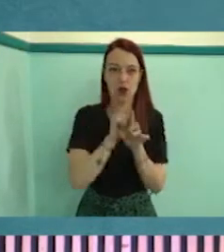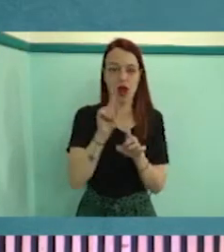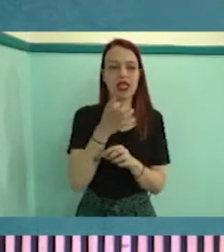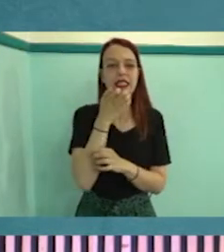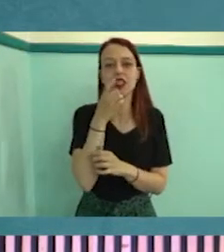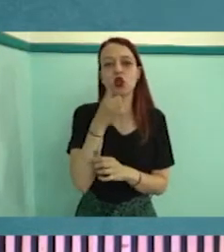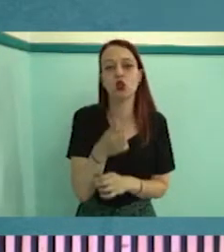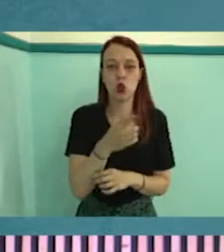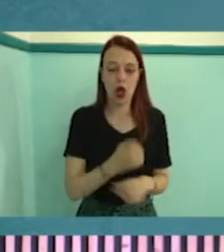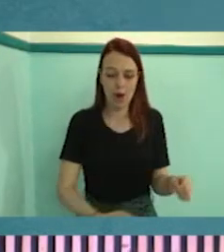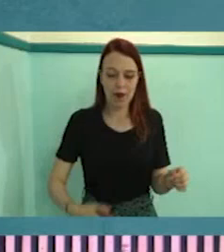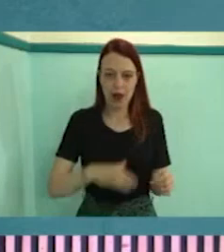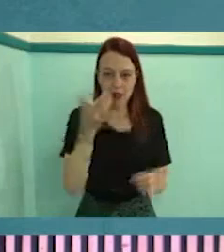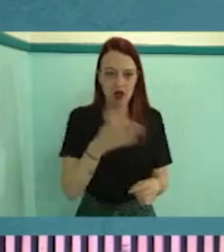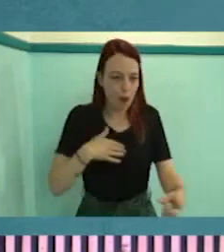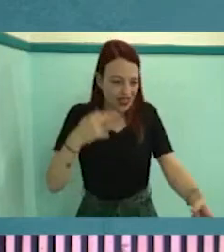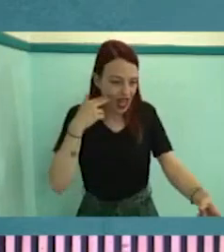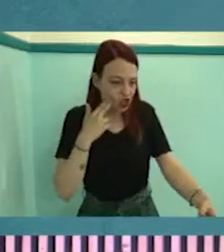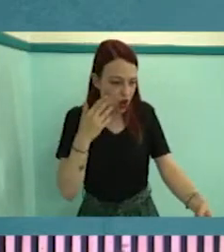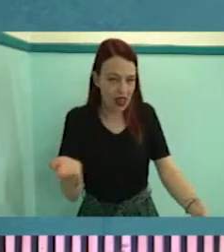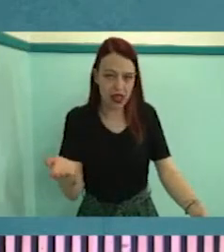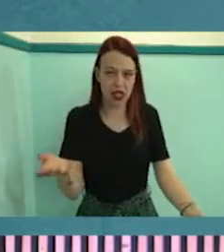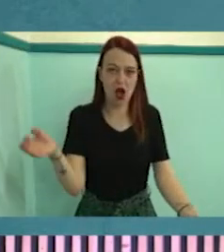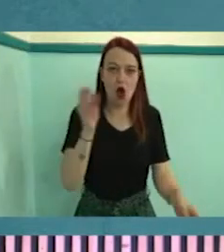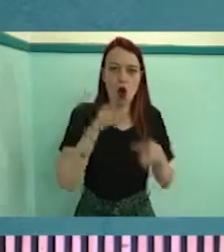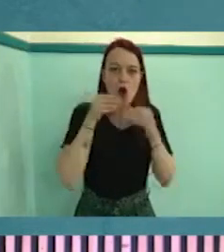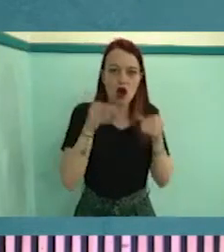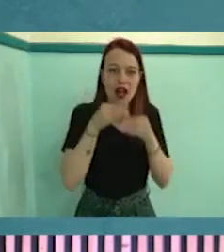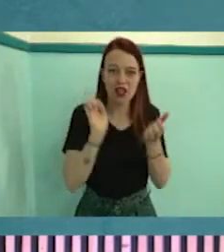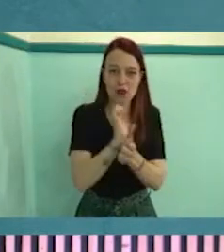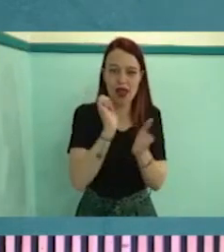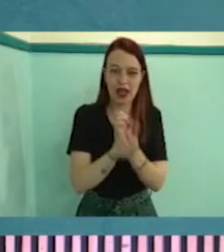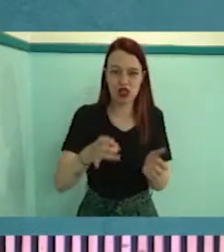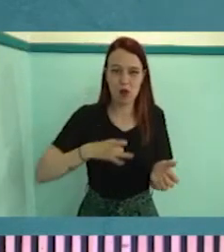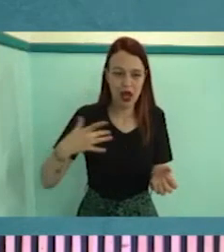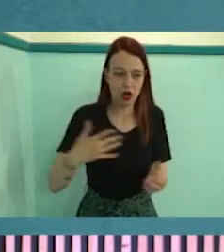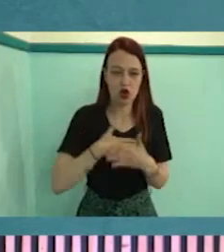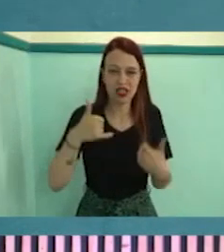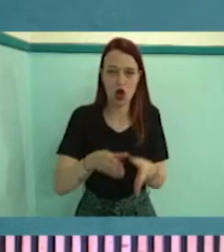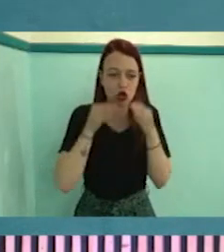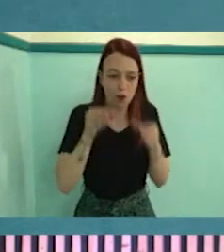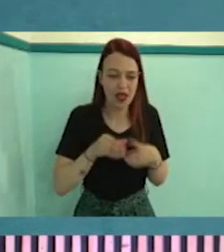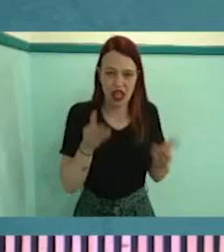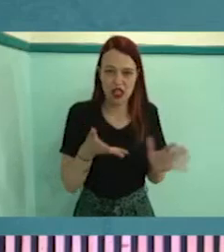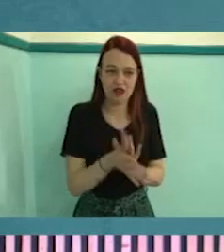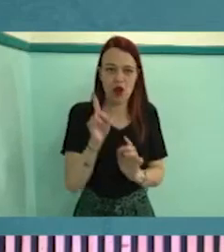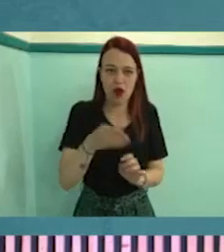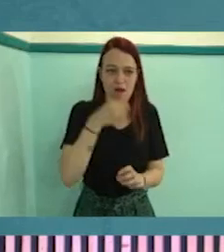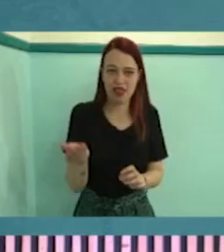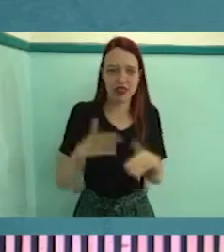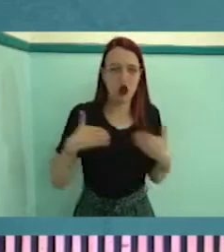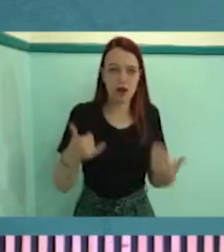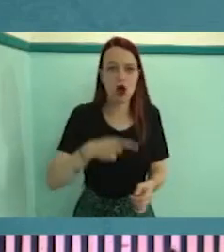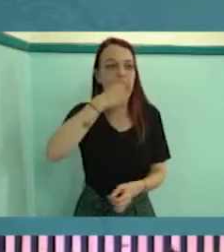cuando quieres te quieres comer la chocolatina o o el o el bocadillo de queso blanco conaba o lo que te dé la gana a ti en vez de eh la manzana o